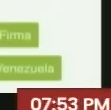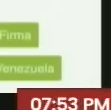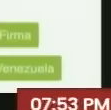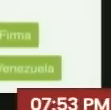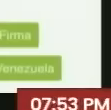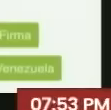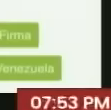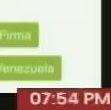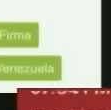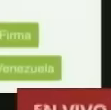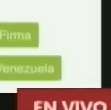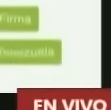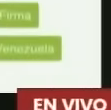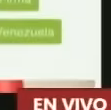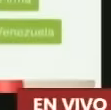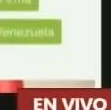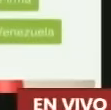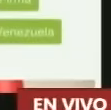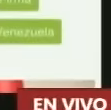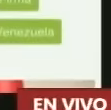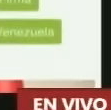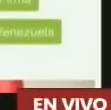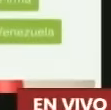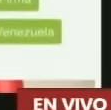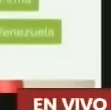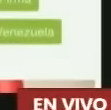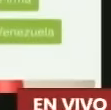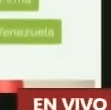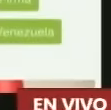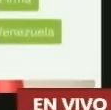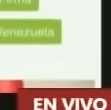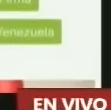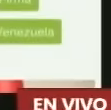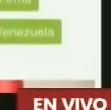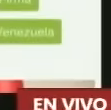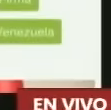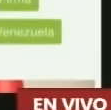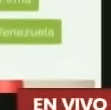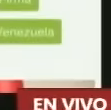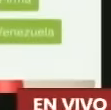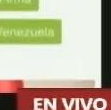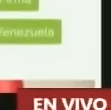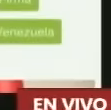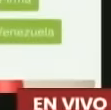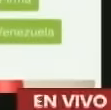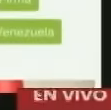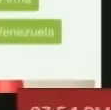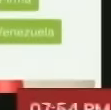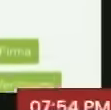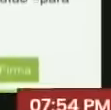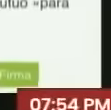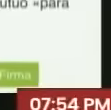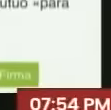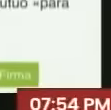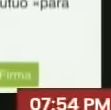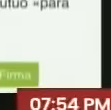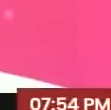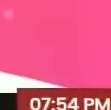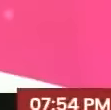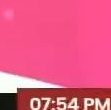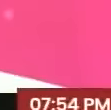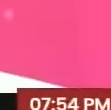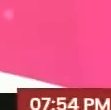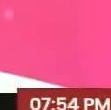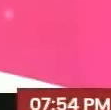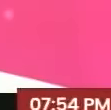además precisó que Venezuela y Bielorrusia van hacia una nueva etapa de crecimiento y beneficio mutuo para el desarrollo de nuestros pueblos. Sí, hemos relanzado